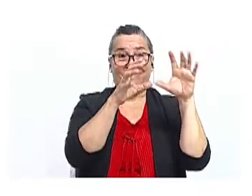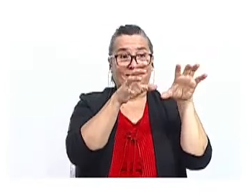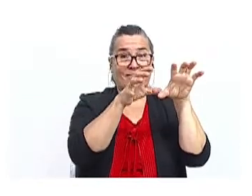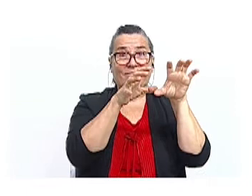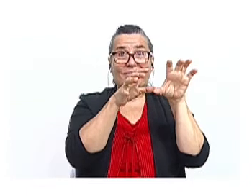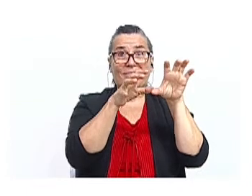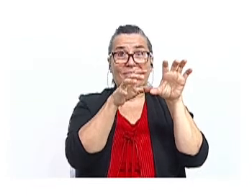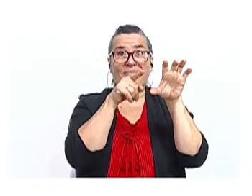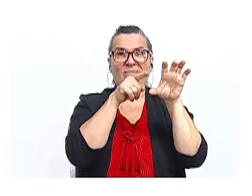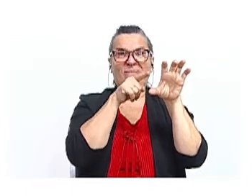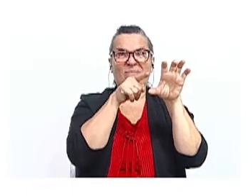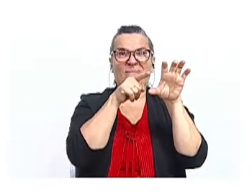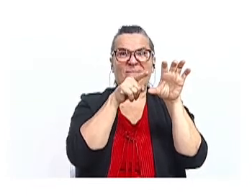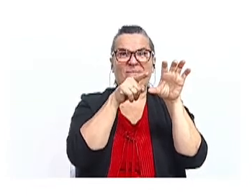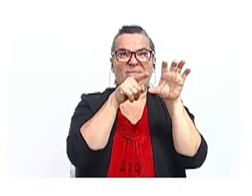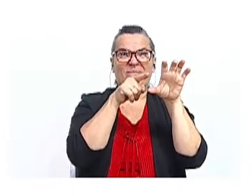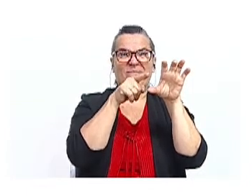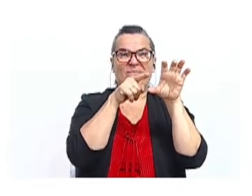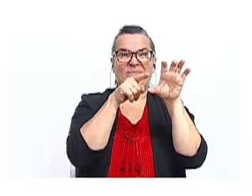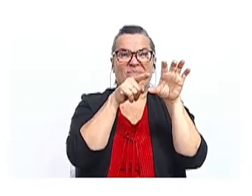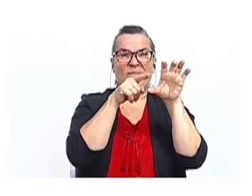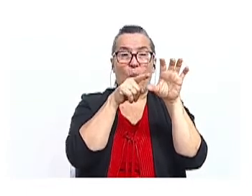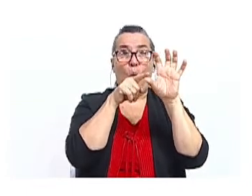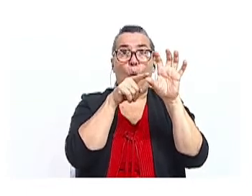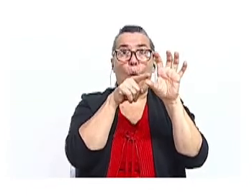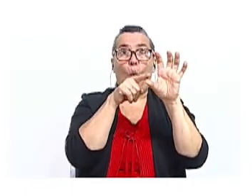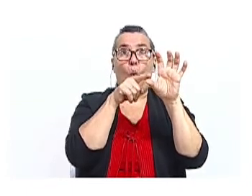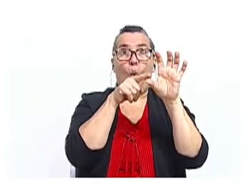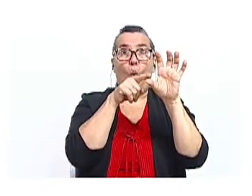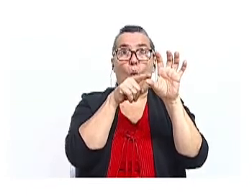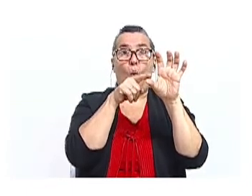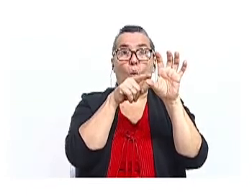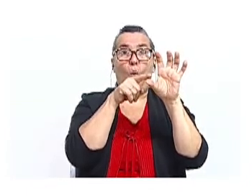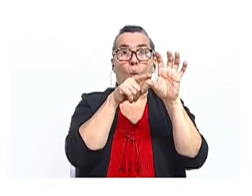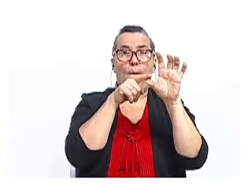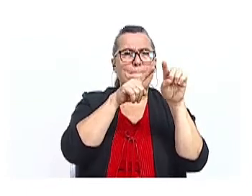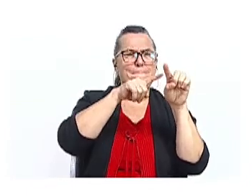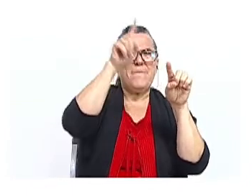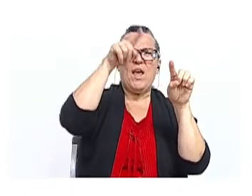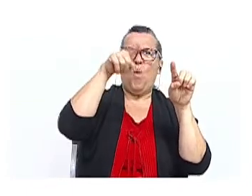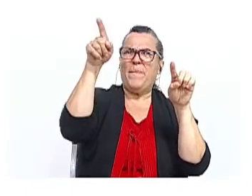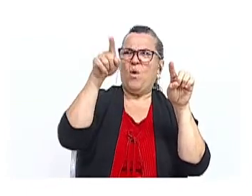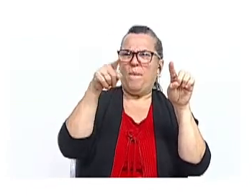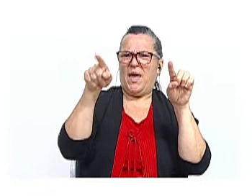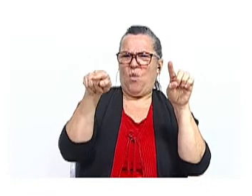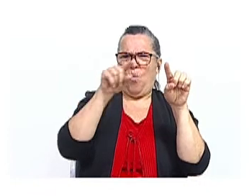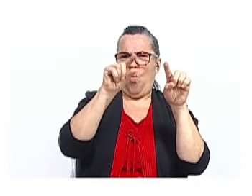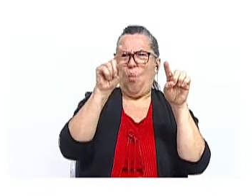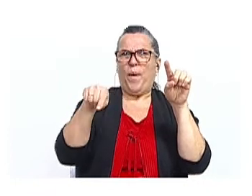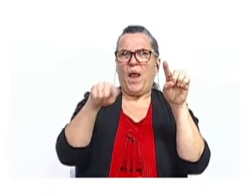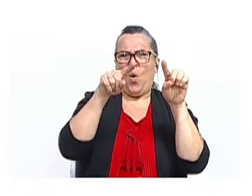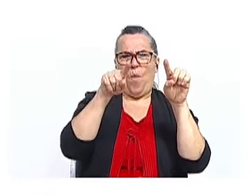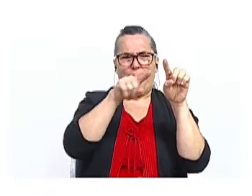Abajo encontraremos una burbuja en forma de picos. ¿Lo observan con detalle?